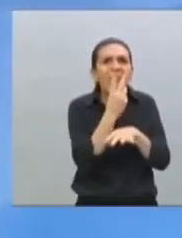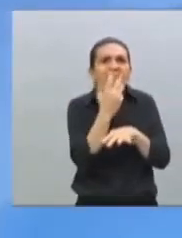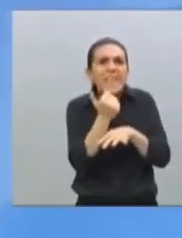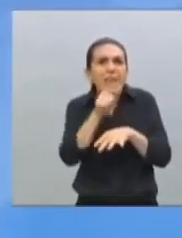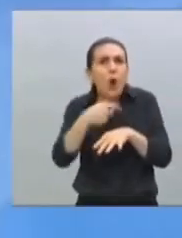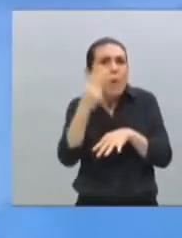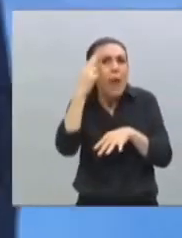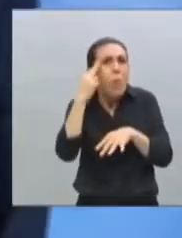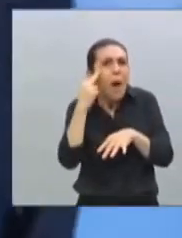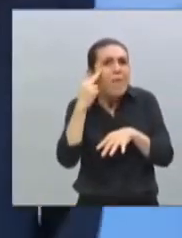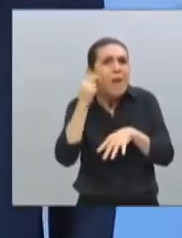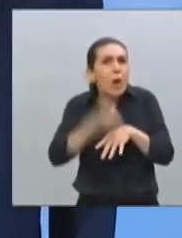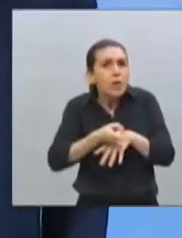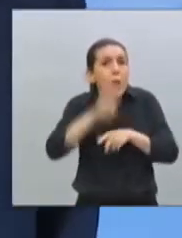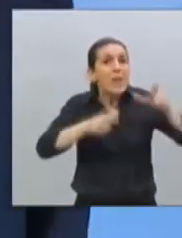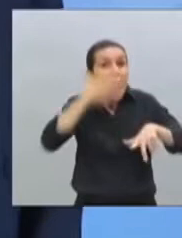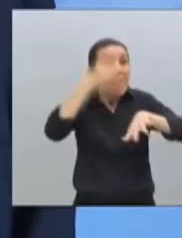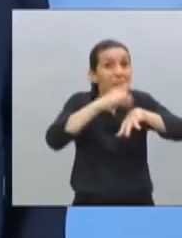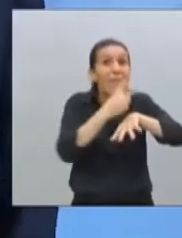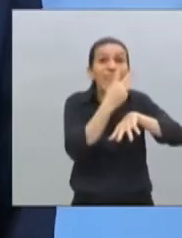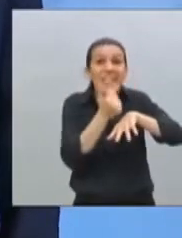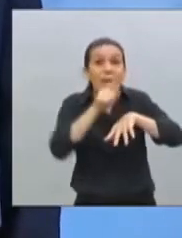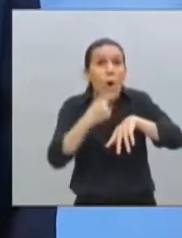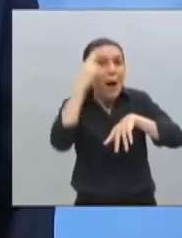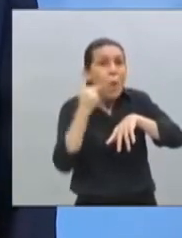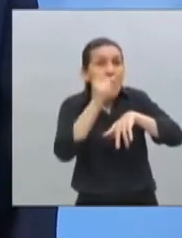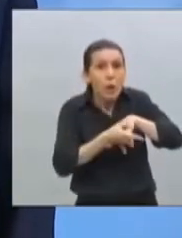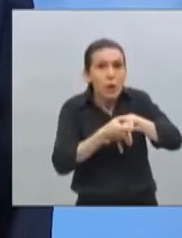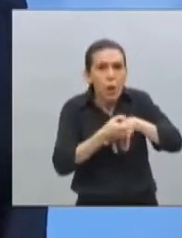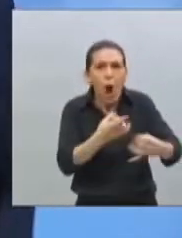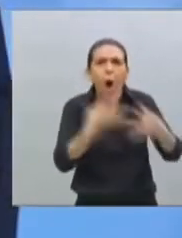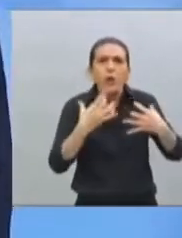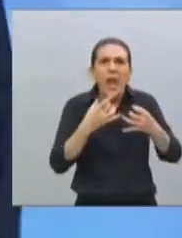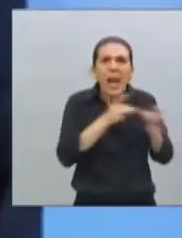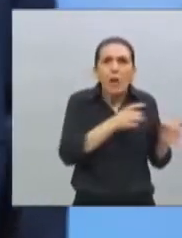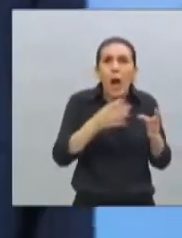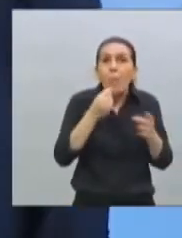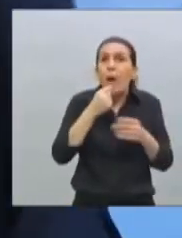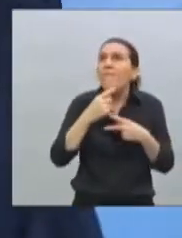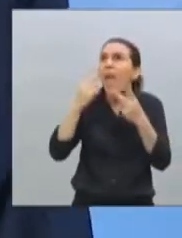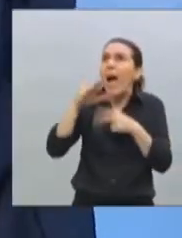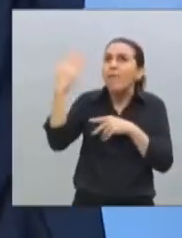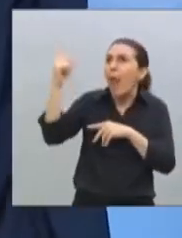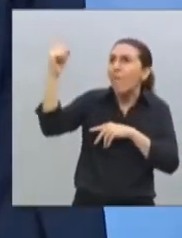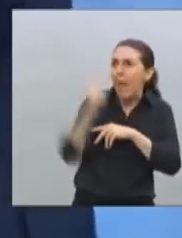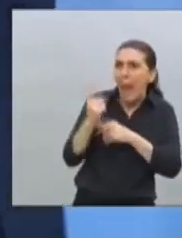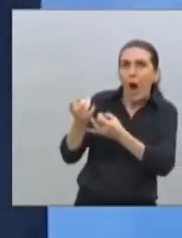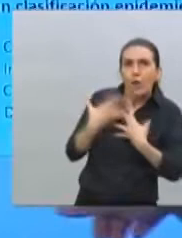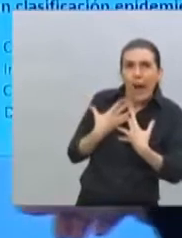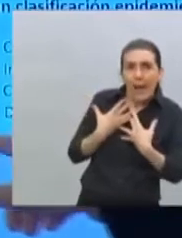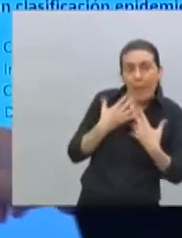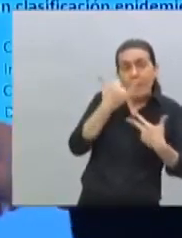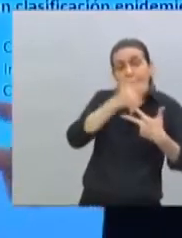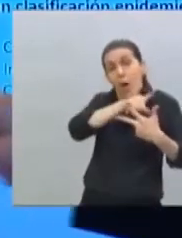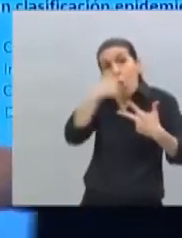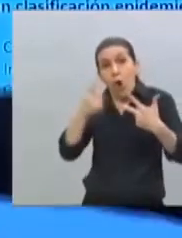charlas, es que un poco la crisis del coronavirus y la cuestión de la pandemia pone en evidencia el tema,